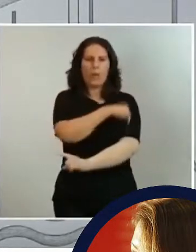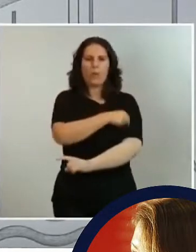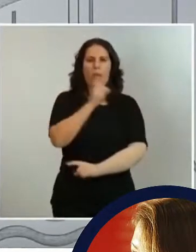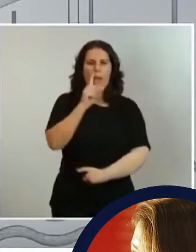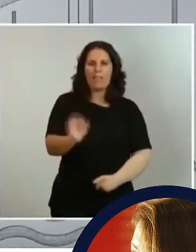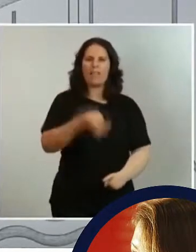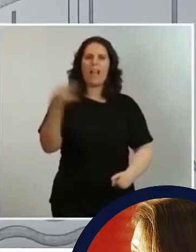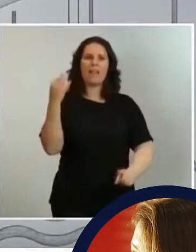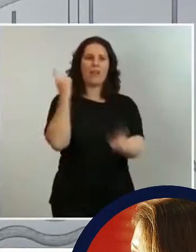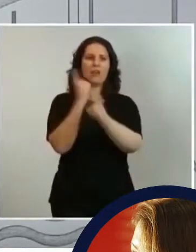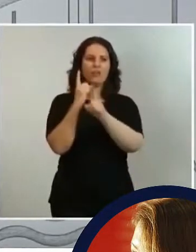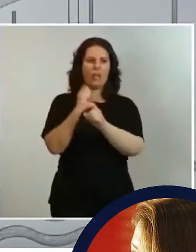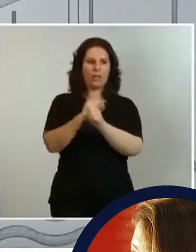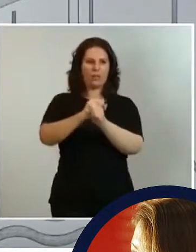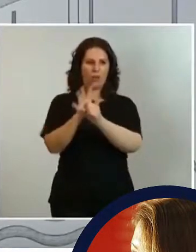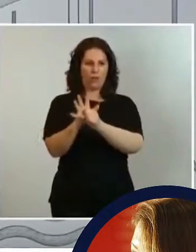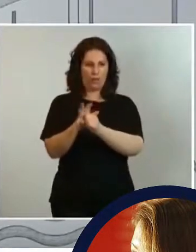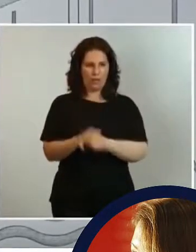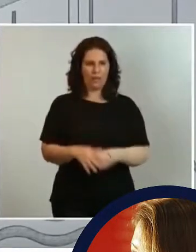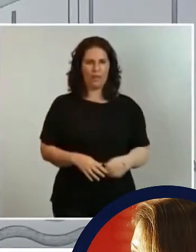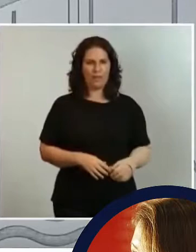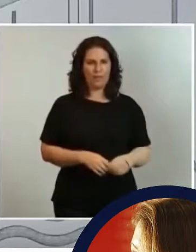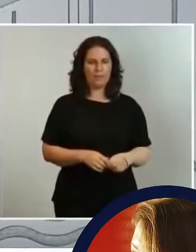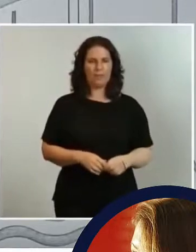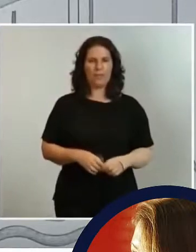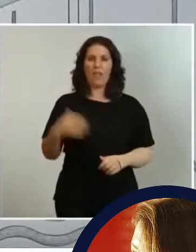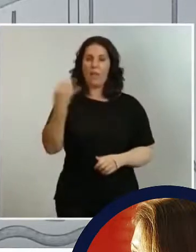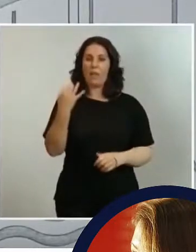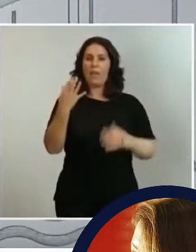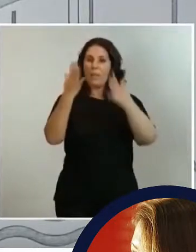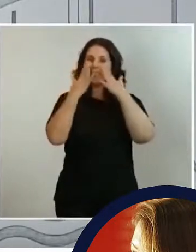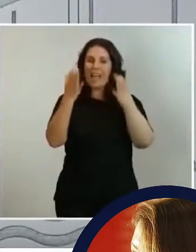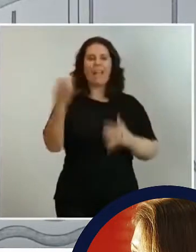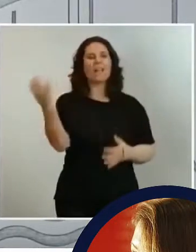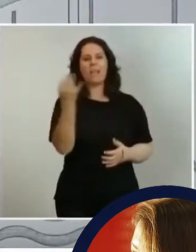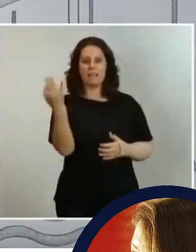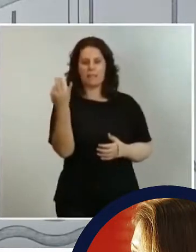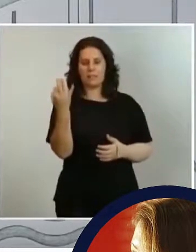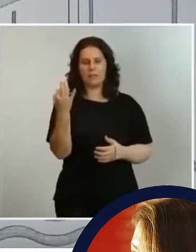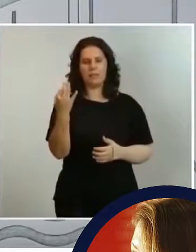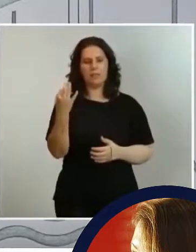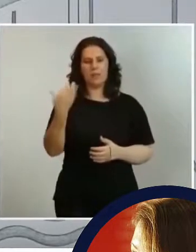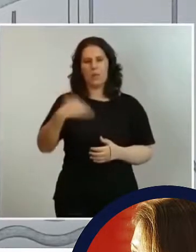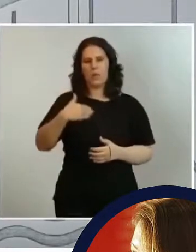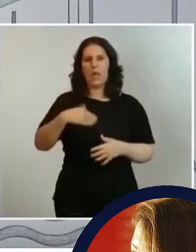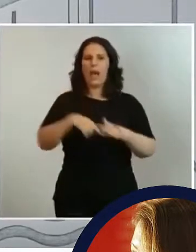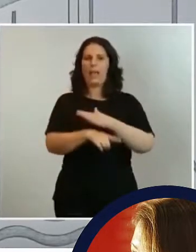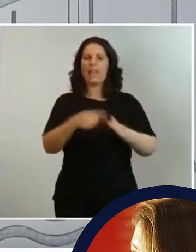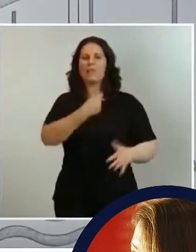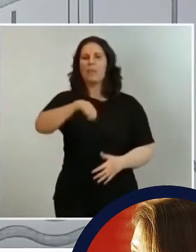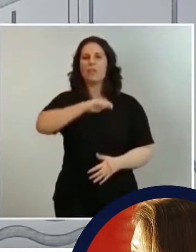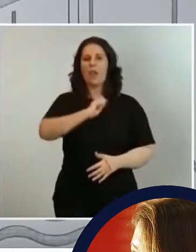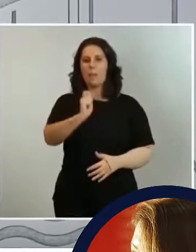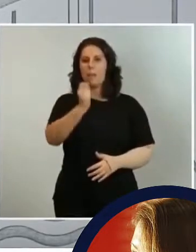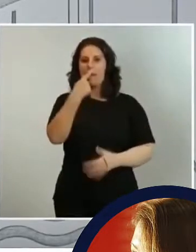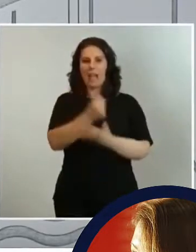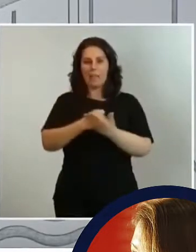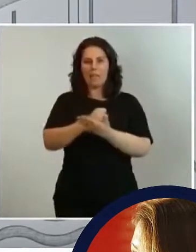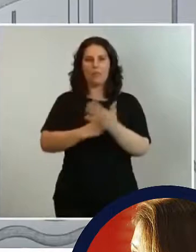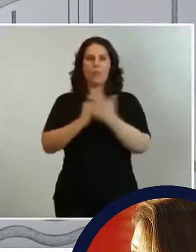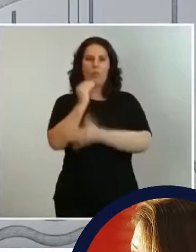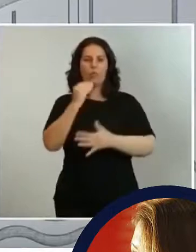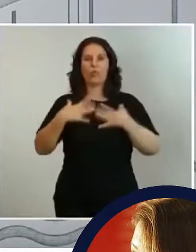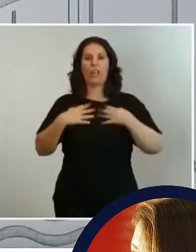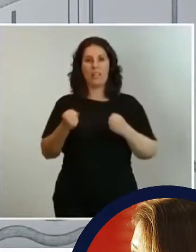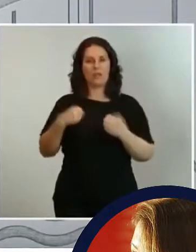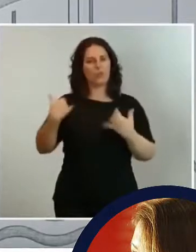iban a ser tan grandes. Entonces, sí España yo creo que en aquel momento no estaba, como muchos países, no estaban preparados, pero especialmente España se